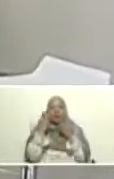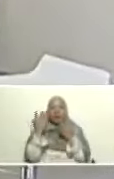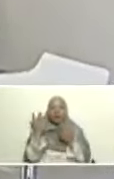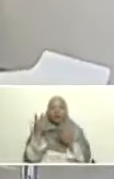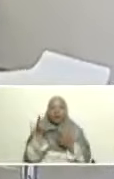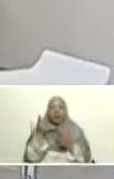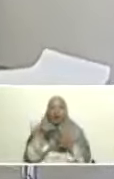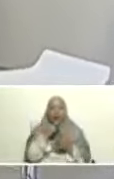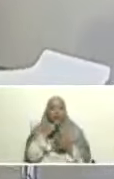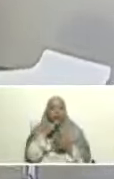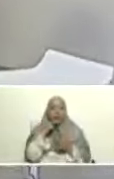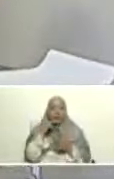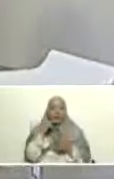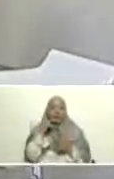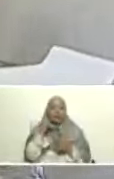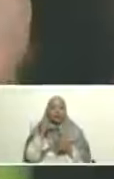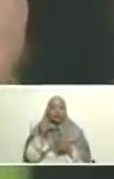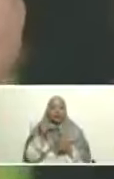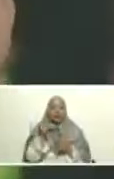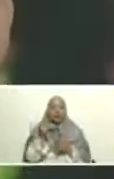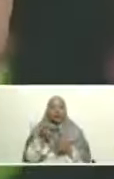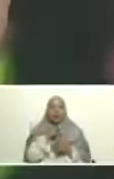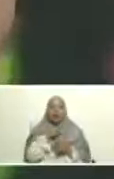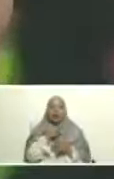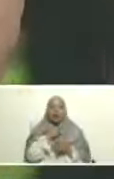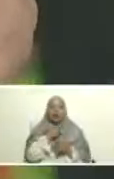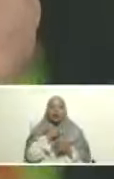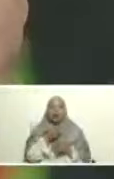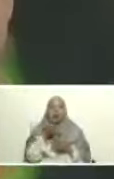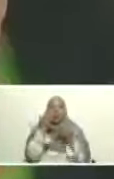Divino, chica. No, divino.